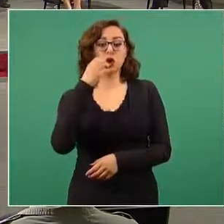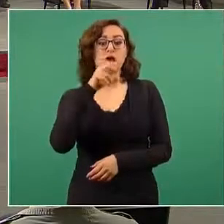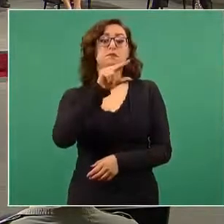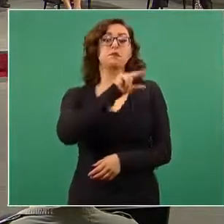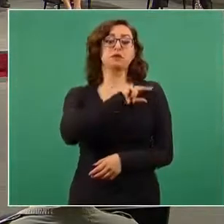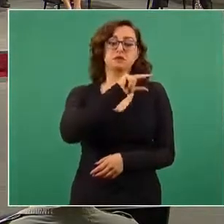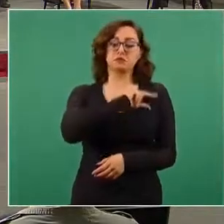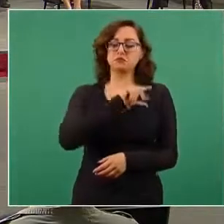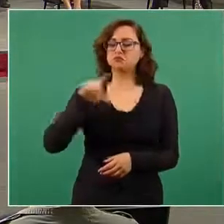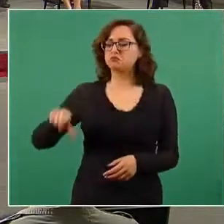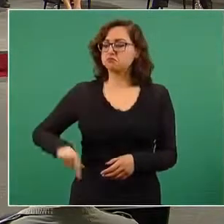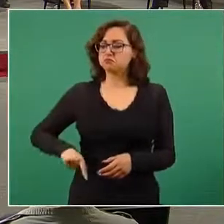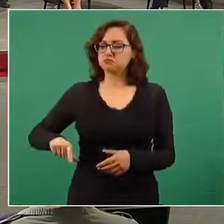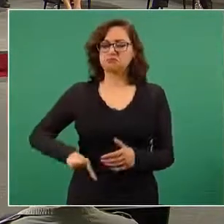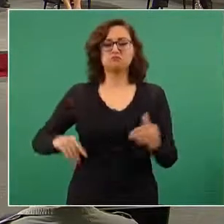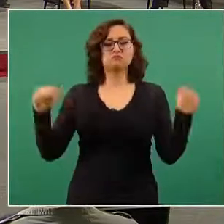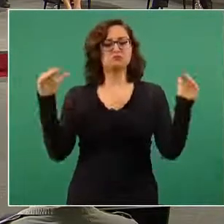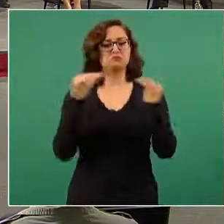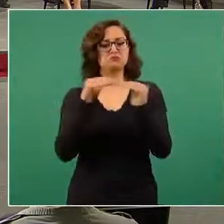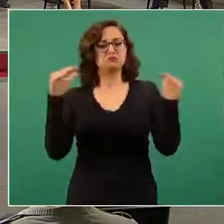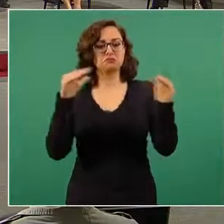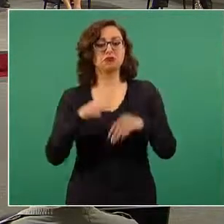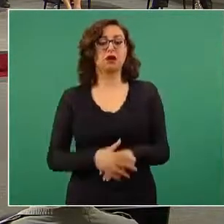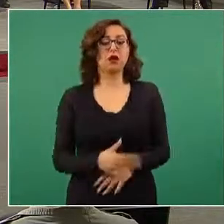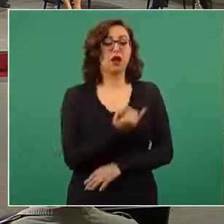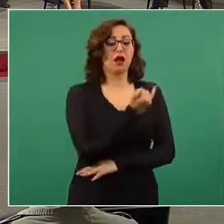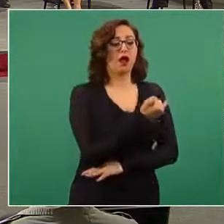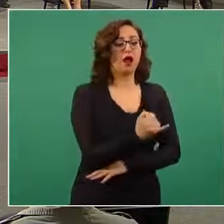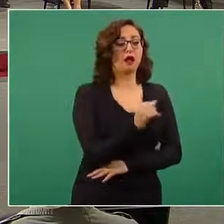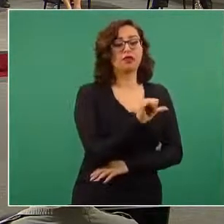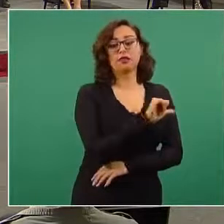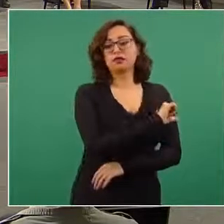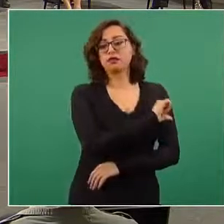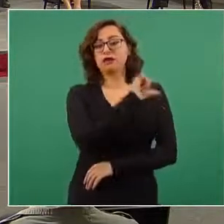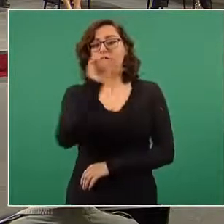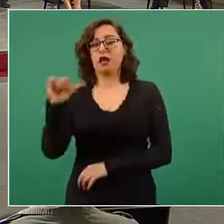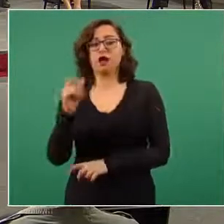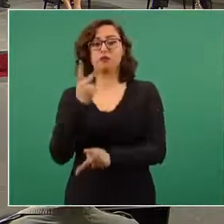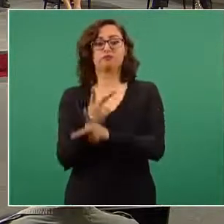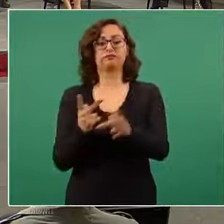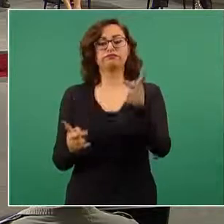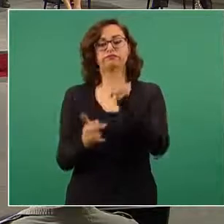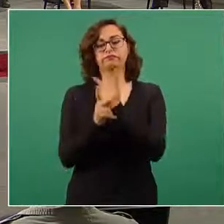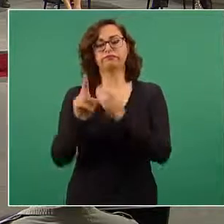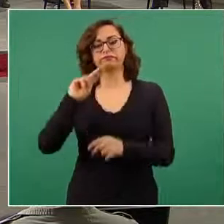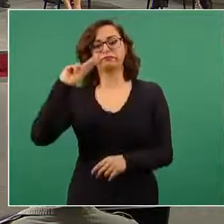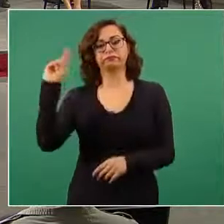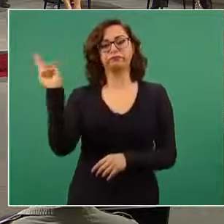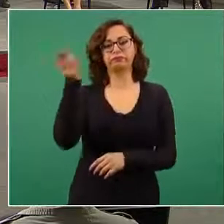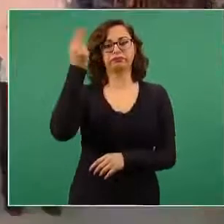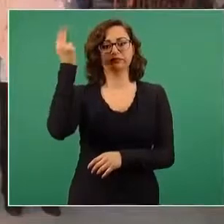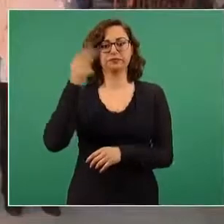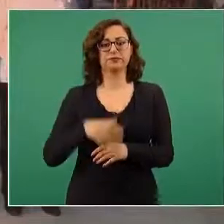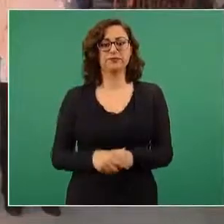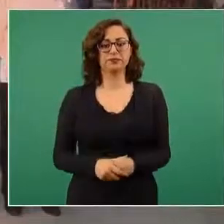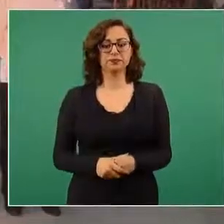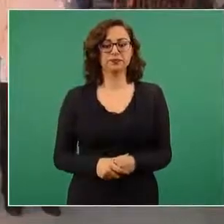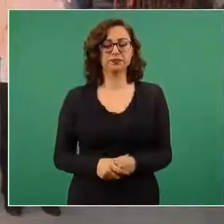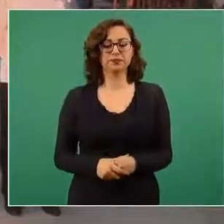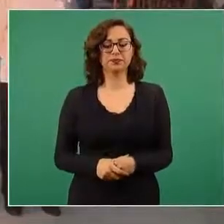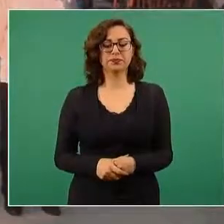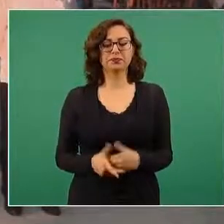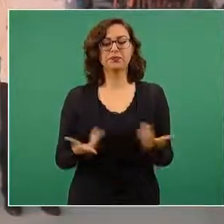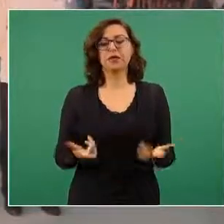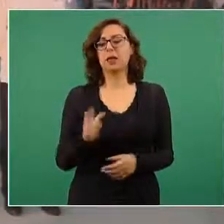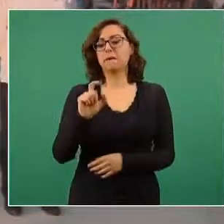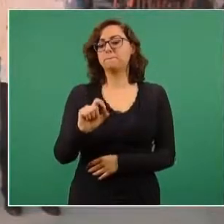privado, desde básica hasta media y superior. Tendremos 22